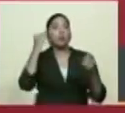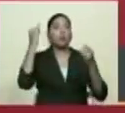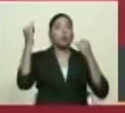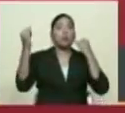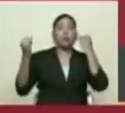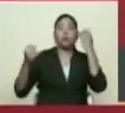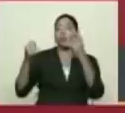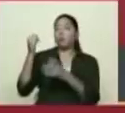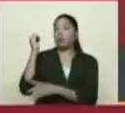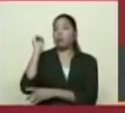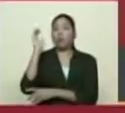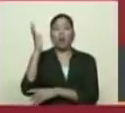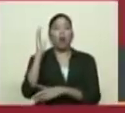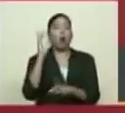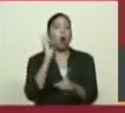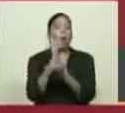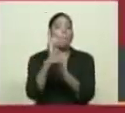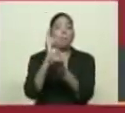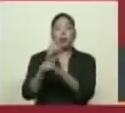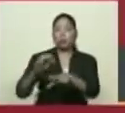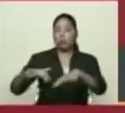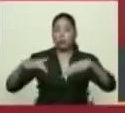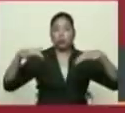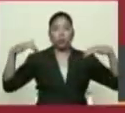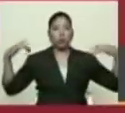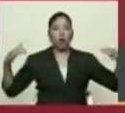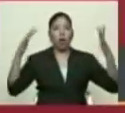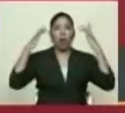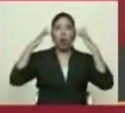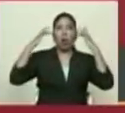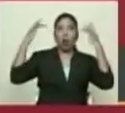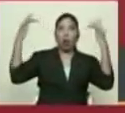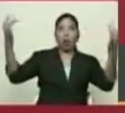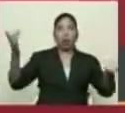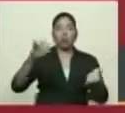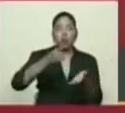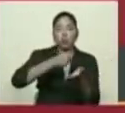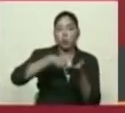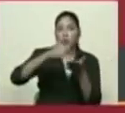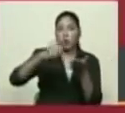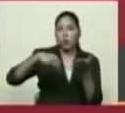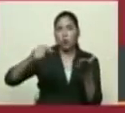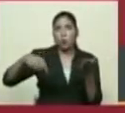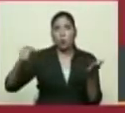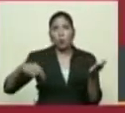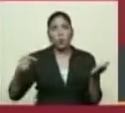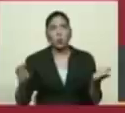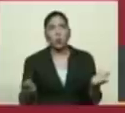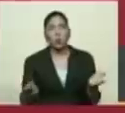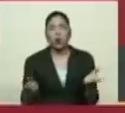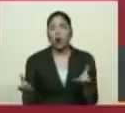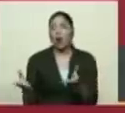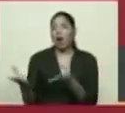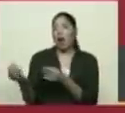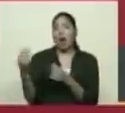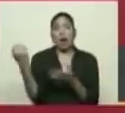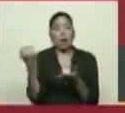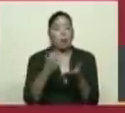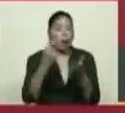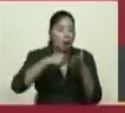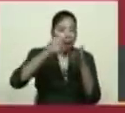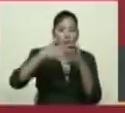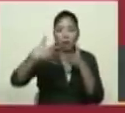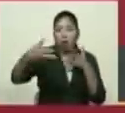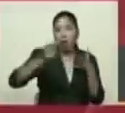de sabiondos, de aquellos que saben escribir mucho y hablar mucha paja, pero no hacen nada en lo concreto, en